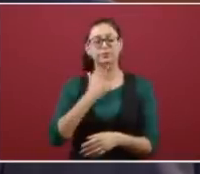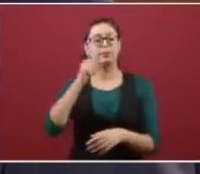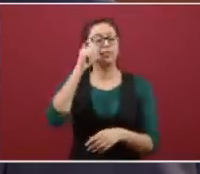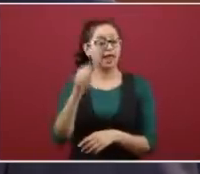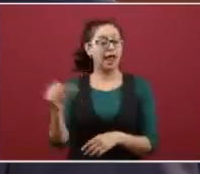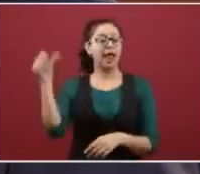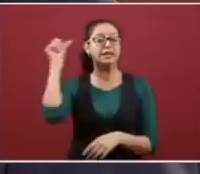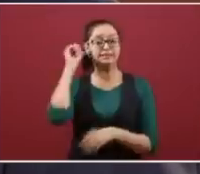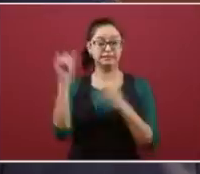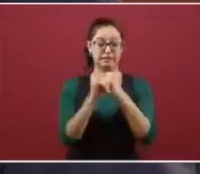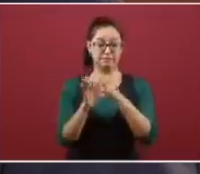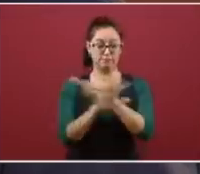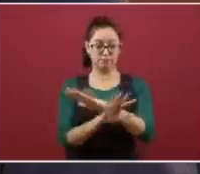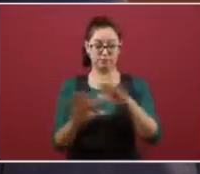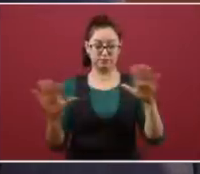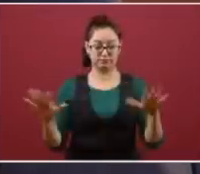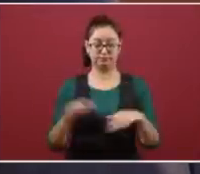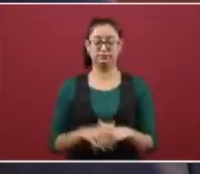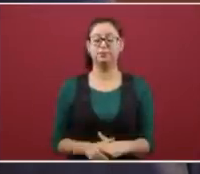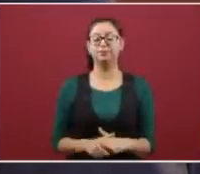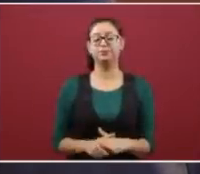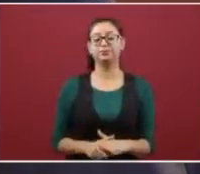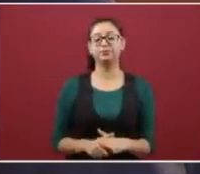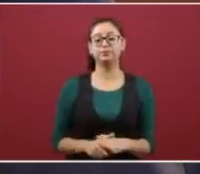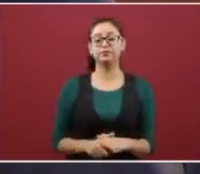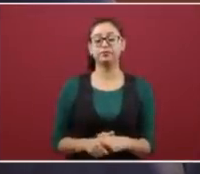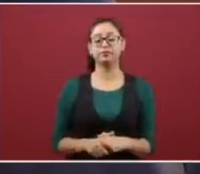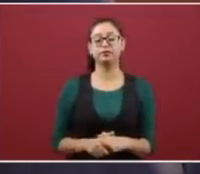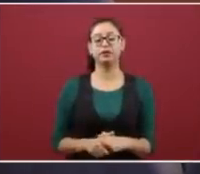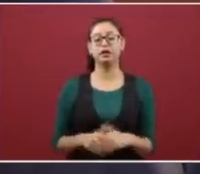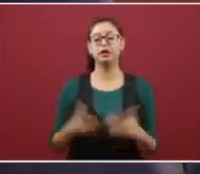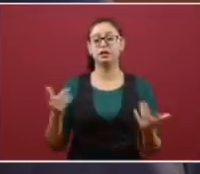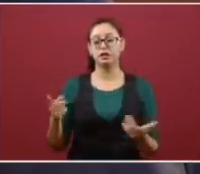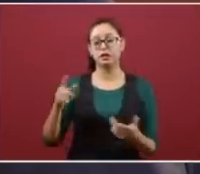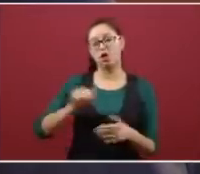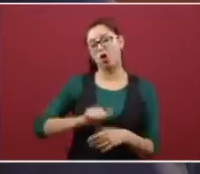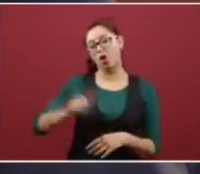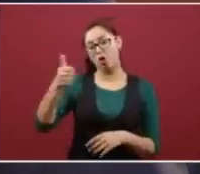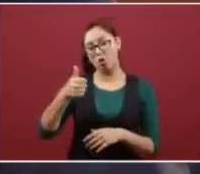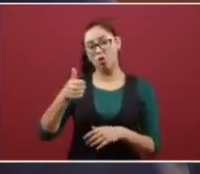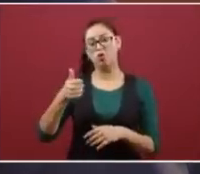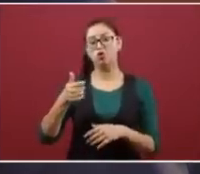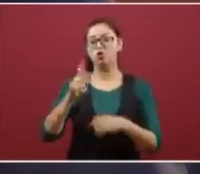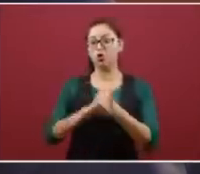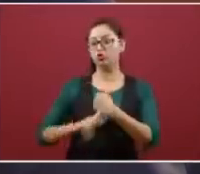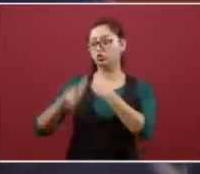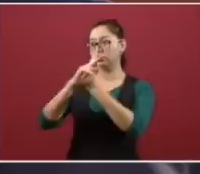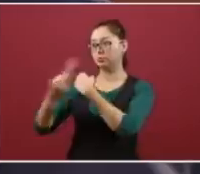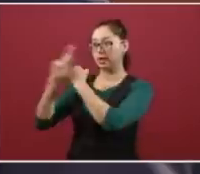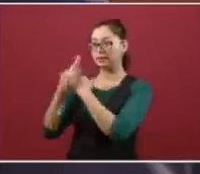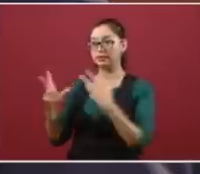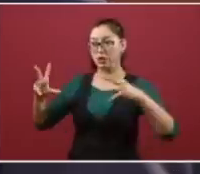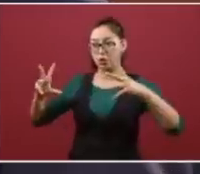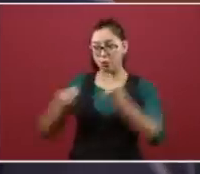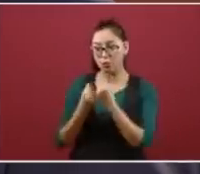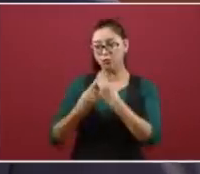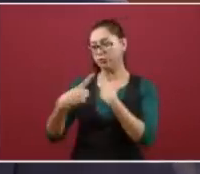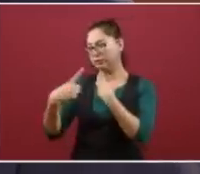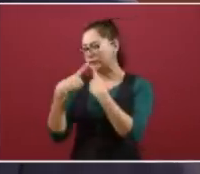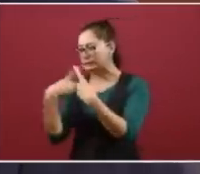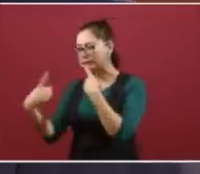con los servicios de inteligencia de otros países estamos